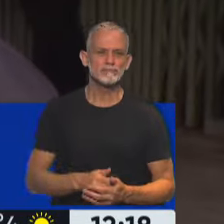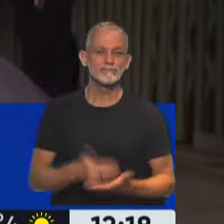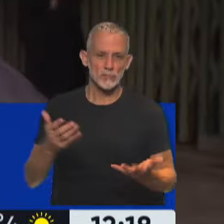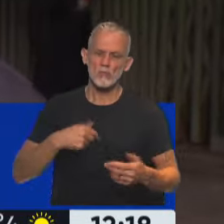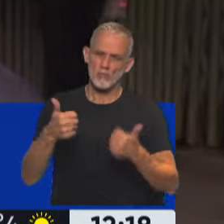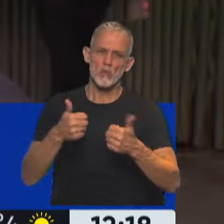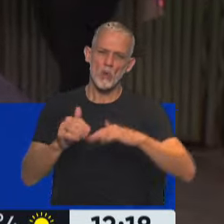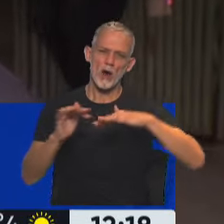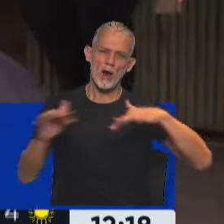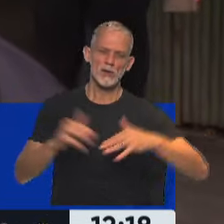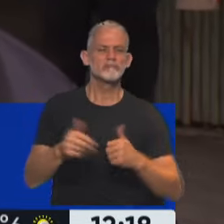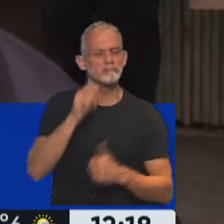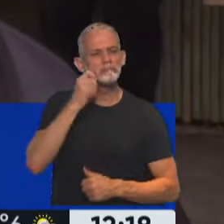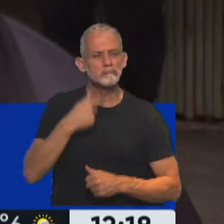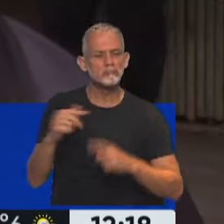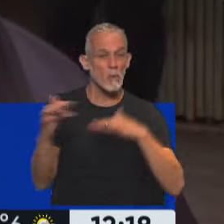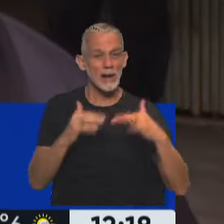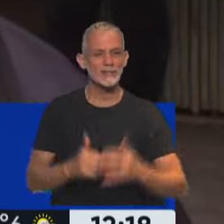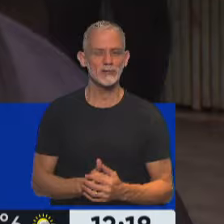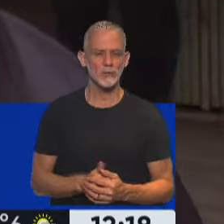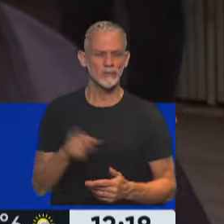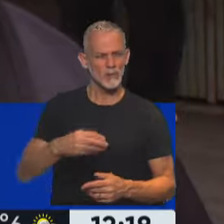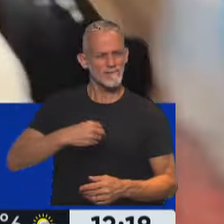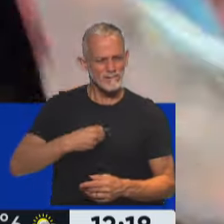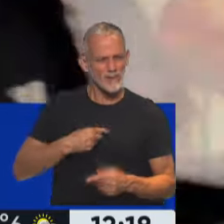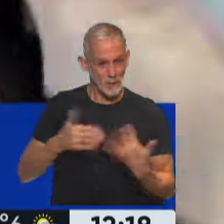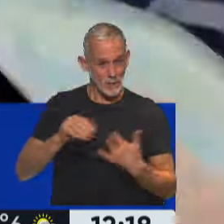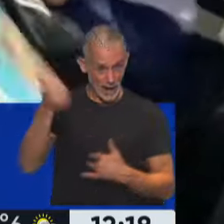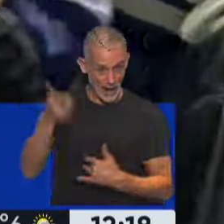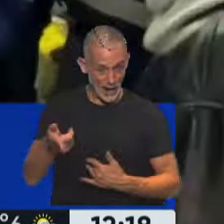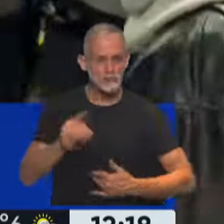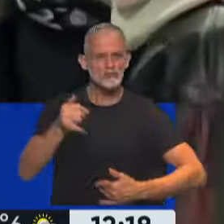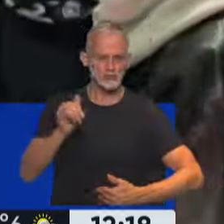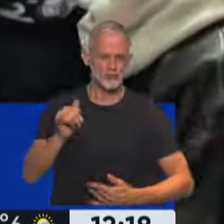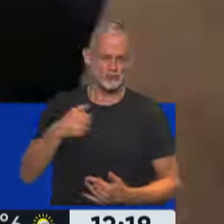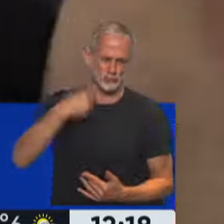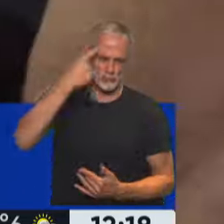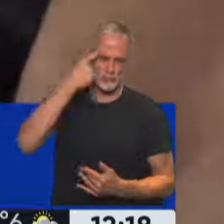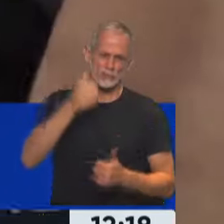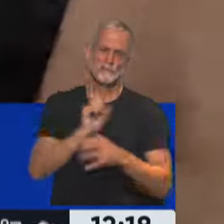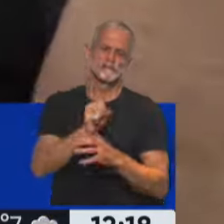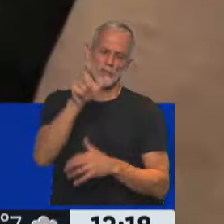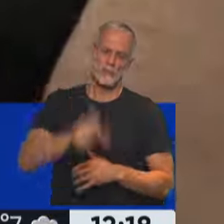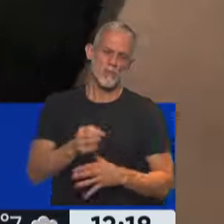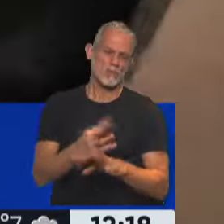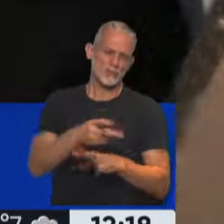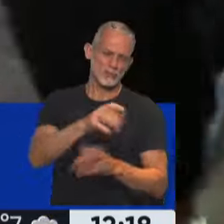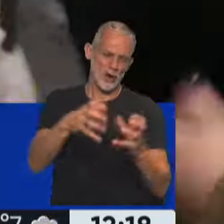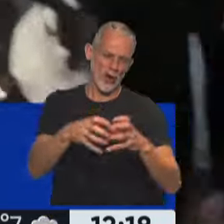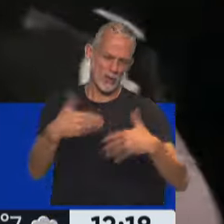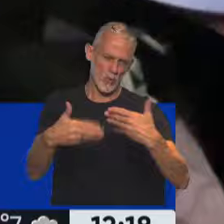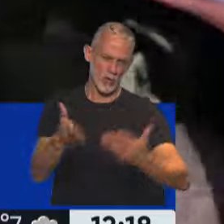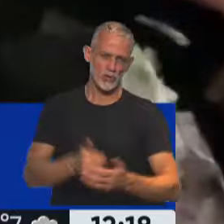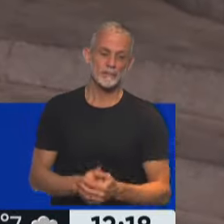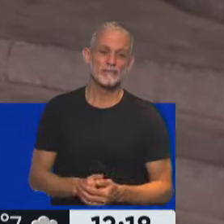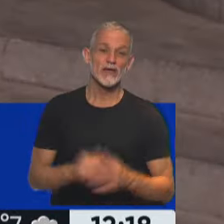Muy bueno, un espectáculo, sí. ¿Tenías fe de que íbamos a llegar? Sí, obvio, son muy buenos, muy profesionales. La